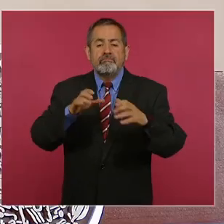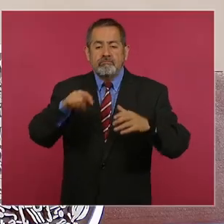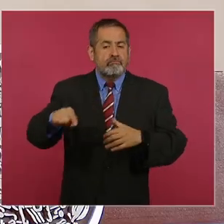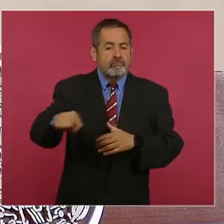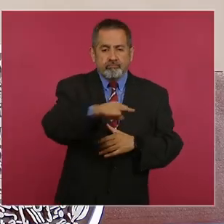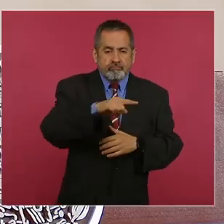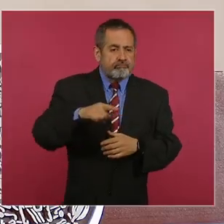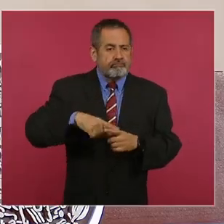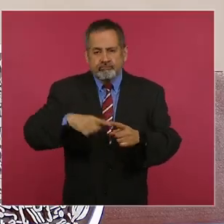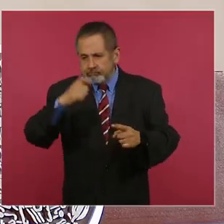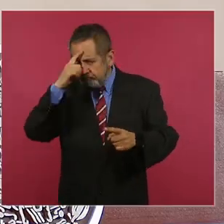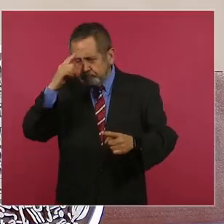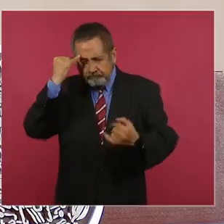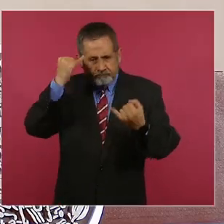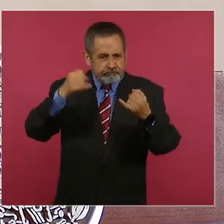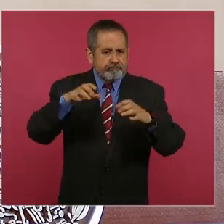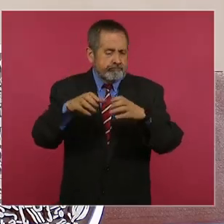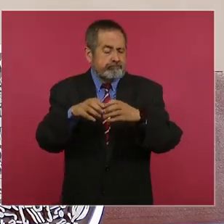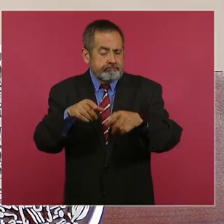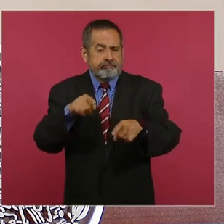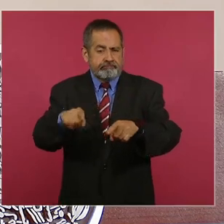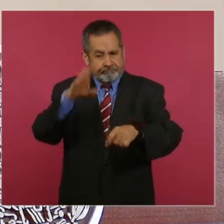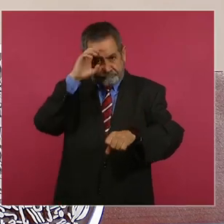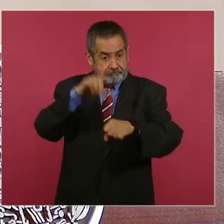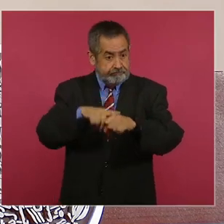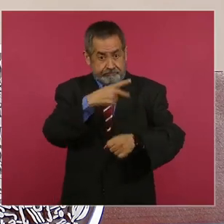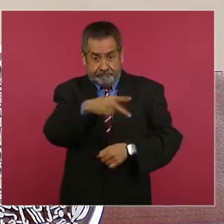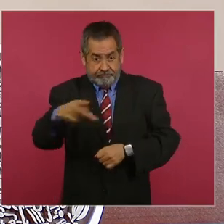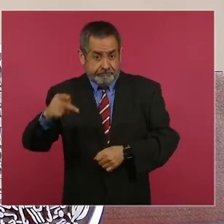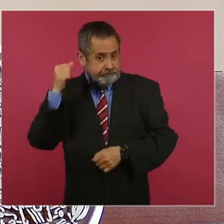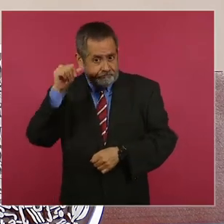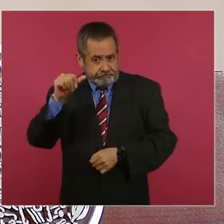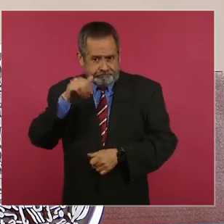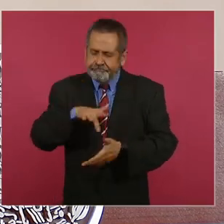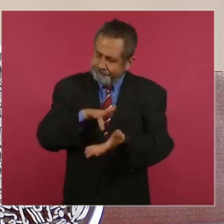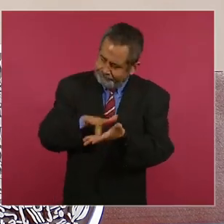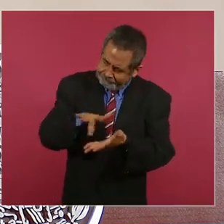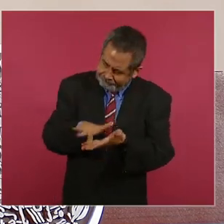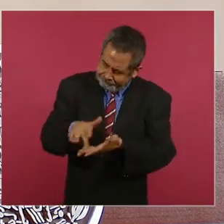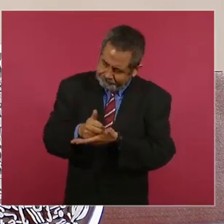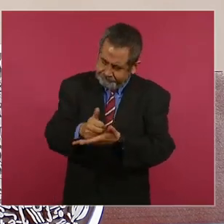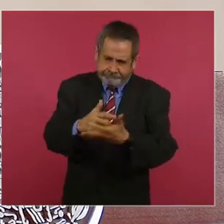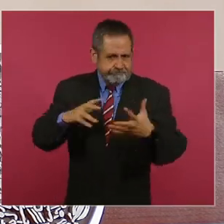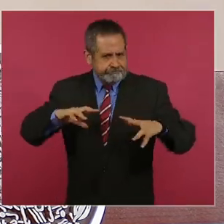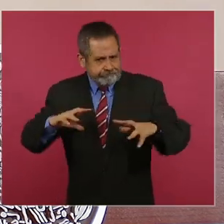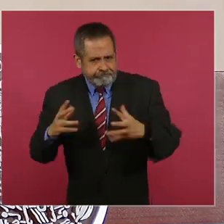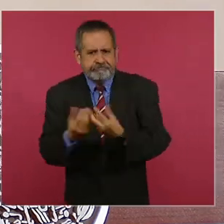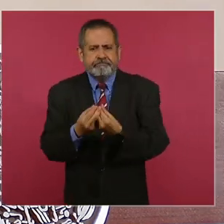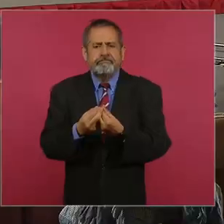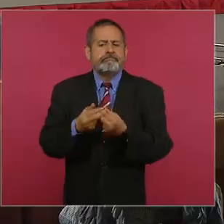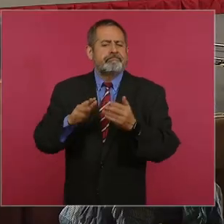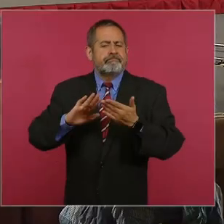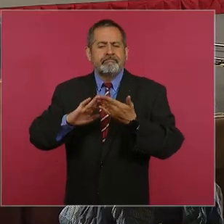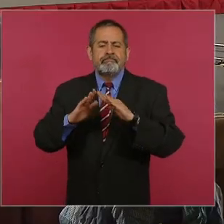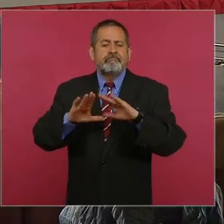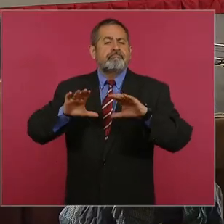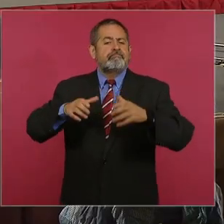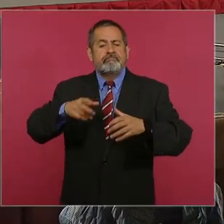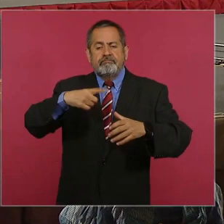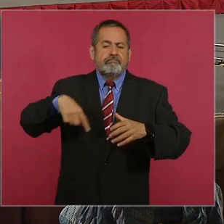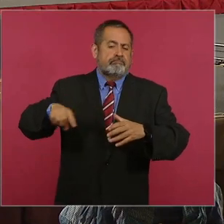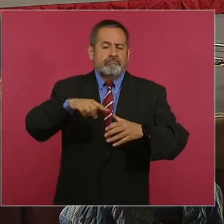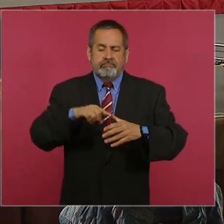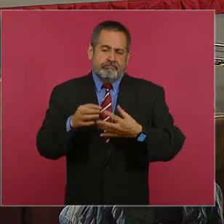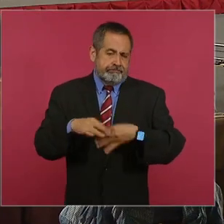la creatividad y de los referentes culturales que ayudan a construir comunidad, que ayudan a